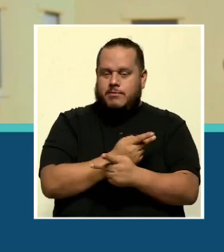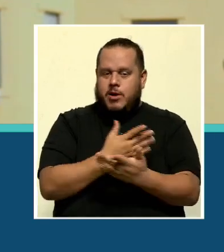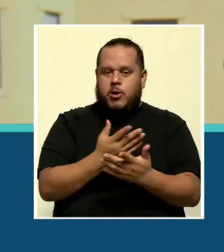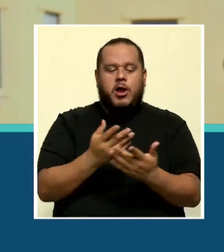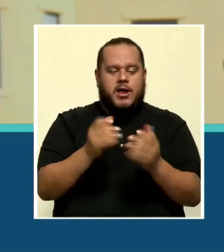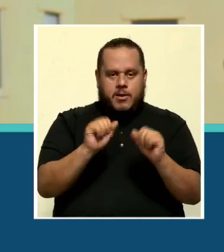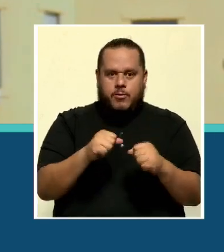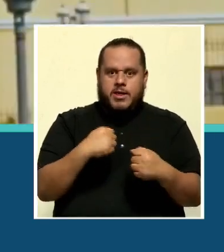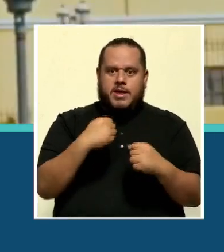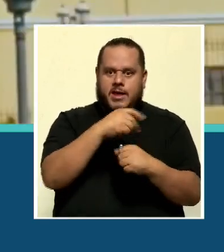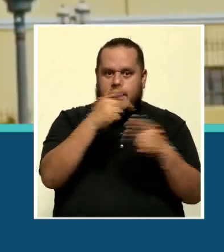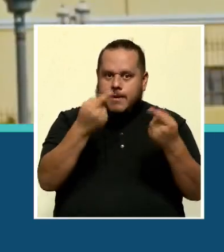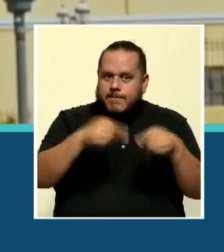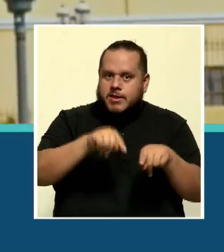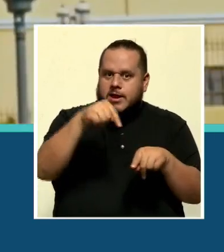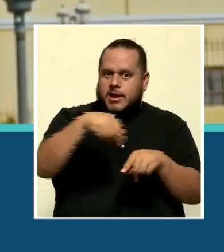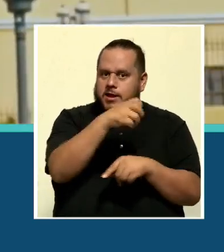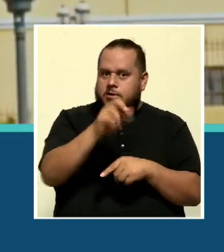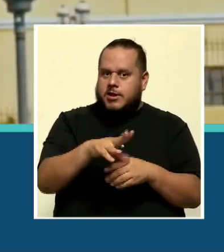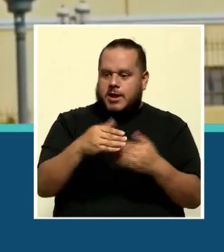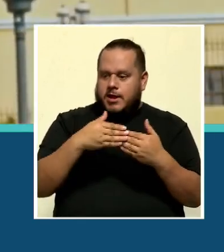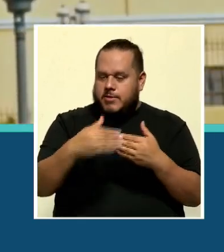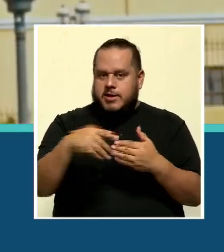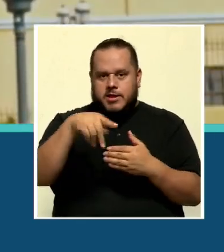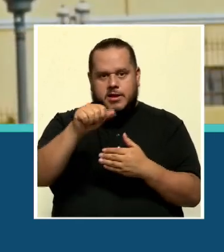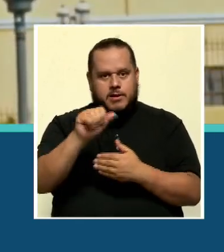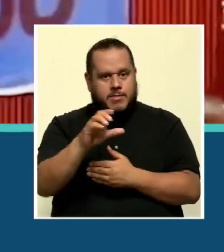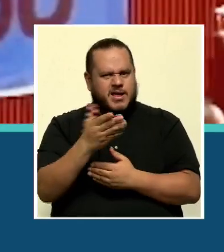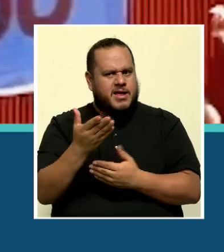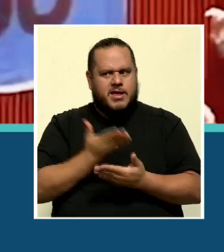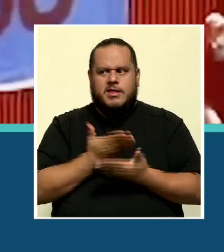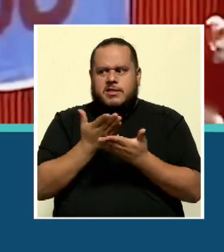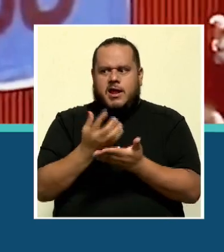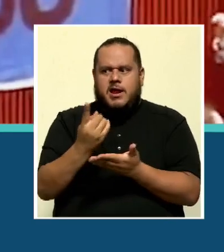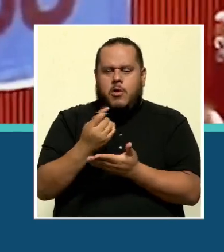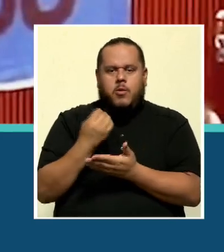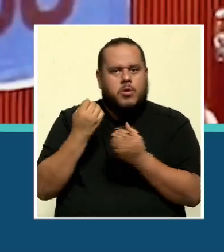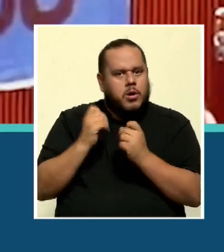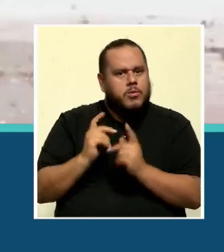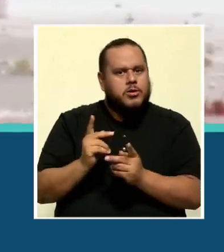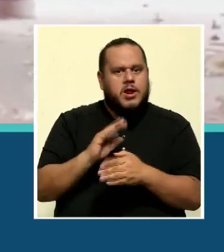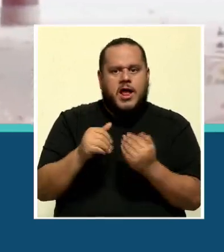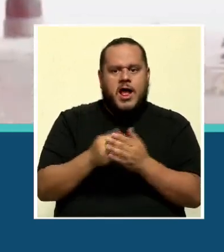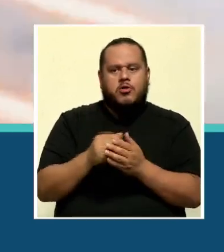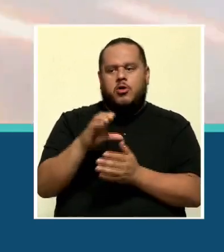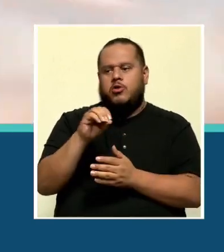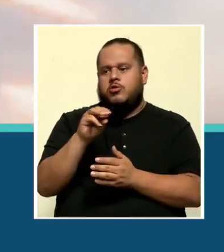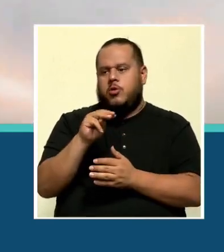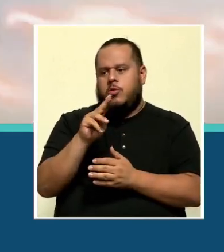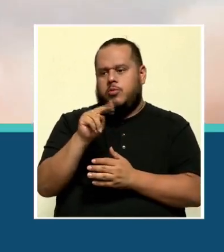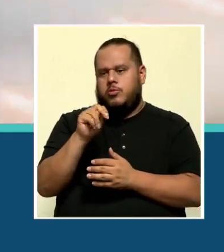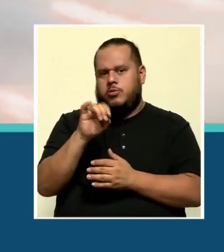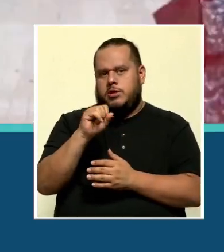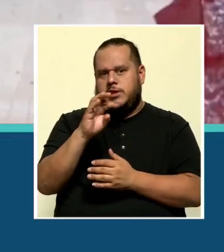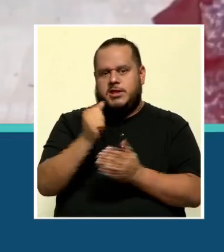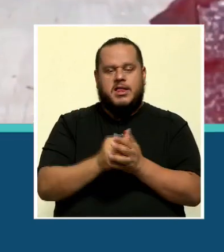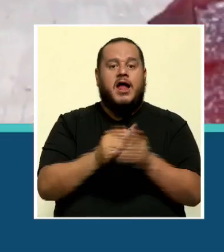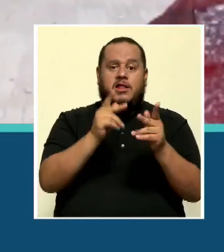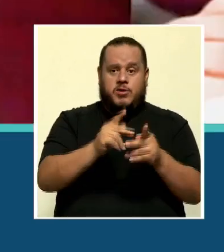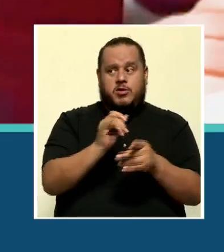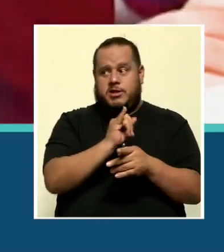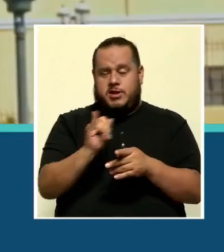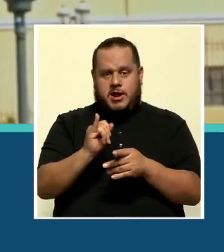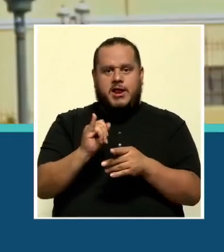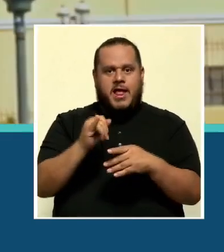para nuestra Costa Rica, más allá incluso del PAC, es darle una sola oportunidad a los comunistas, a la gente de izquierda del Frente